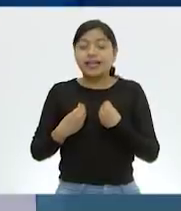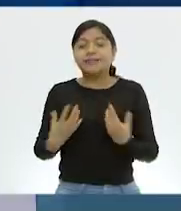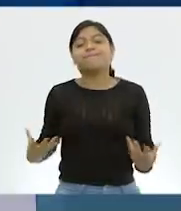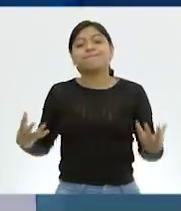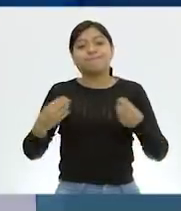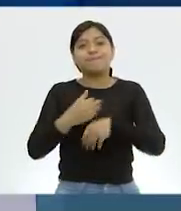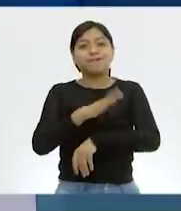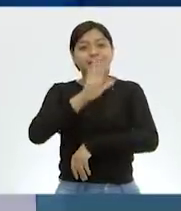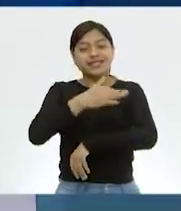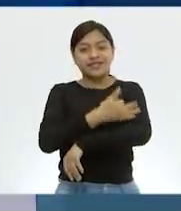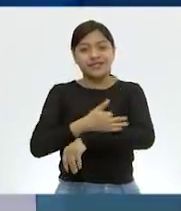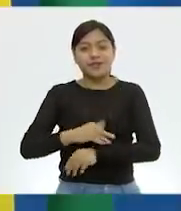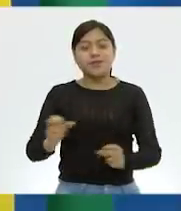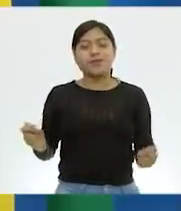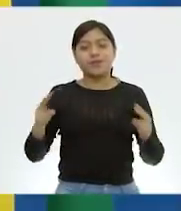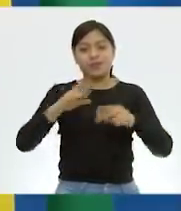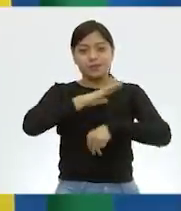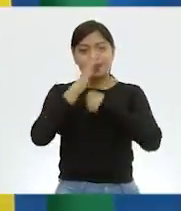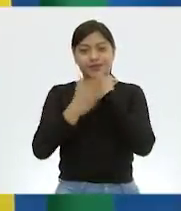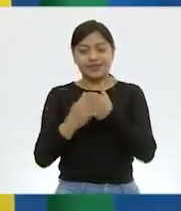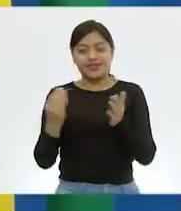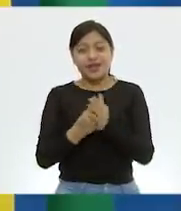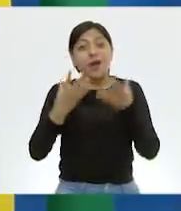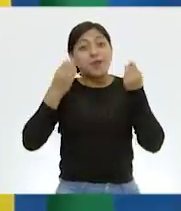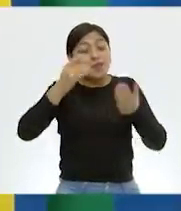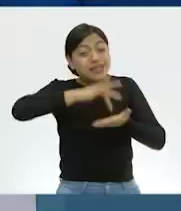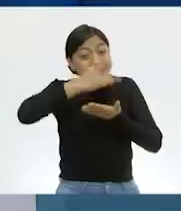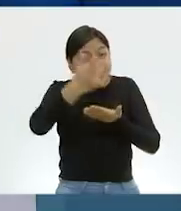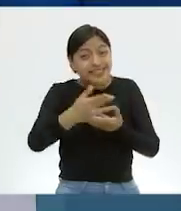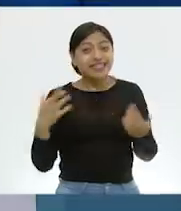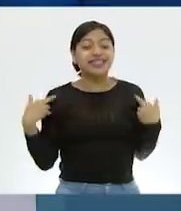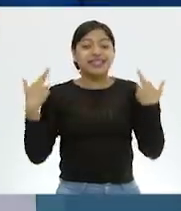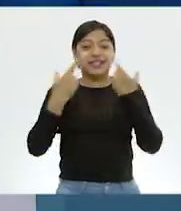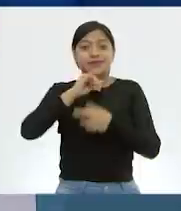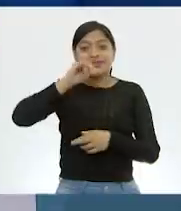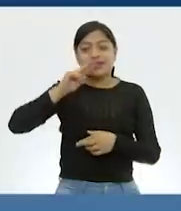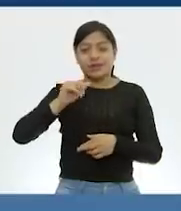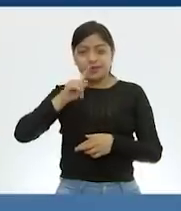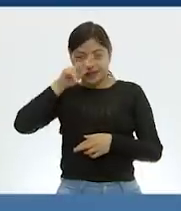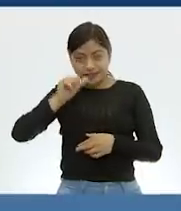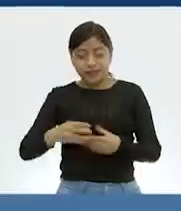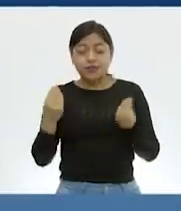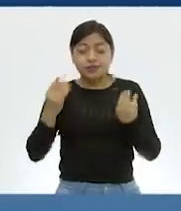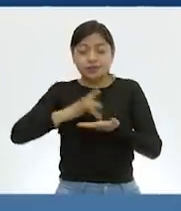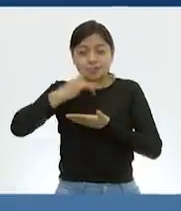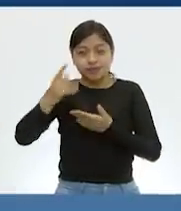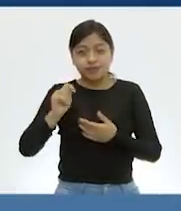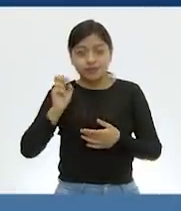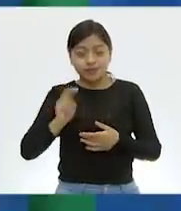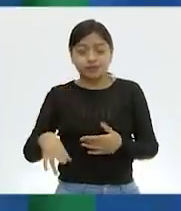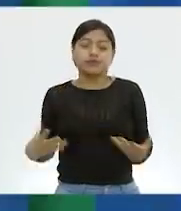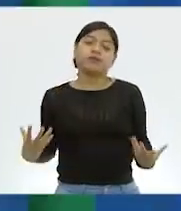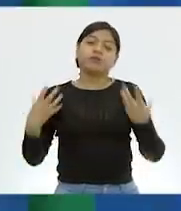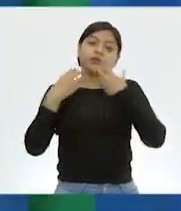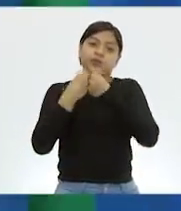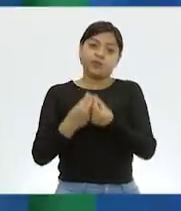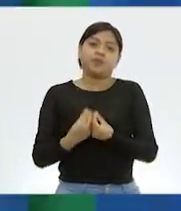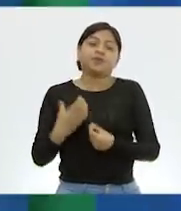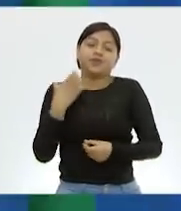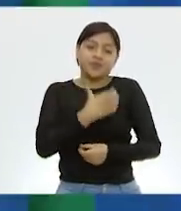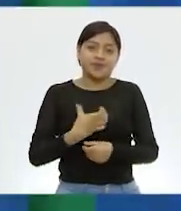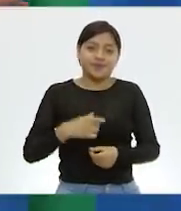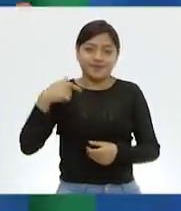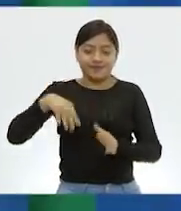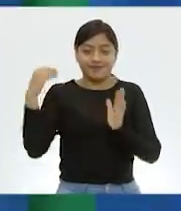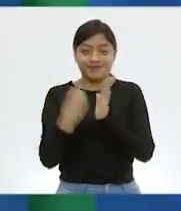vemos la siguiente clase. Muchísimas gracias, maestra Juanita. Muchísimas gracias, Ton. Es un placer estar con ustedes en esta